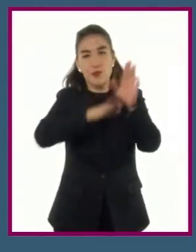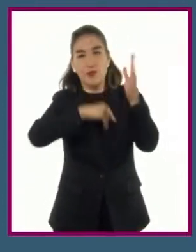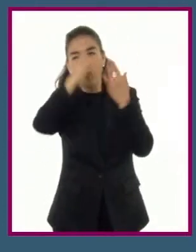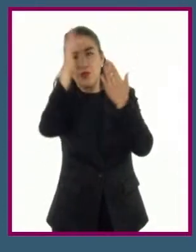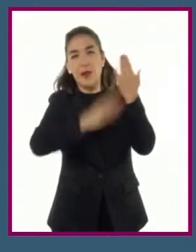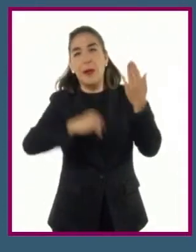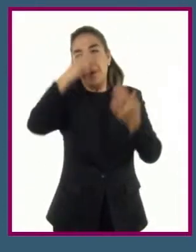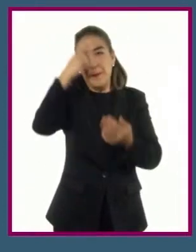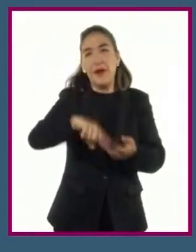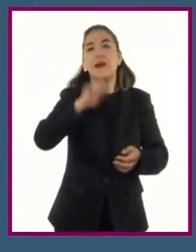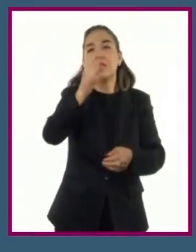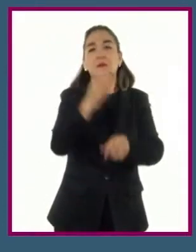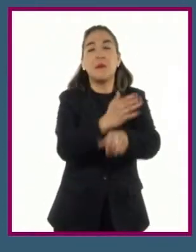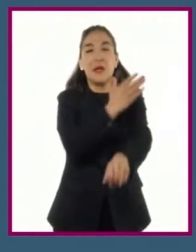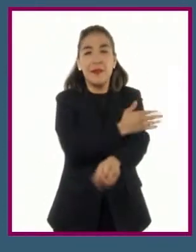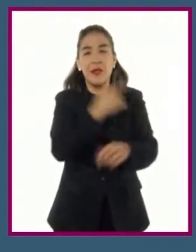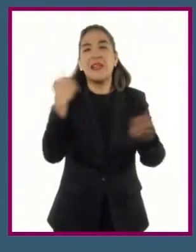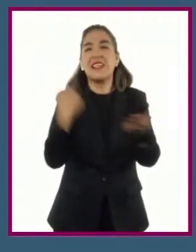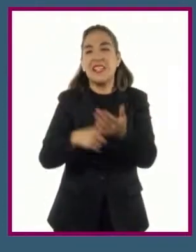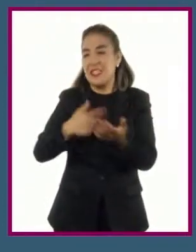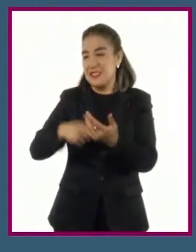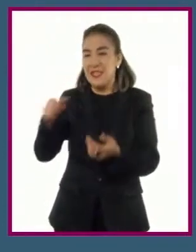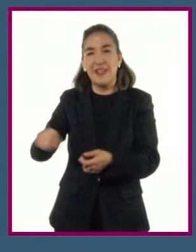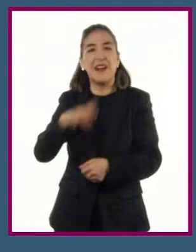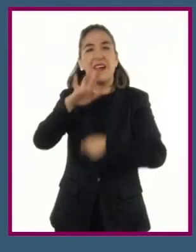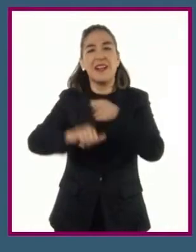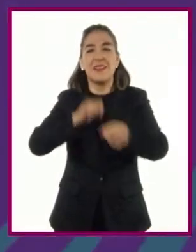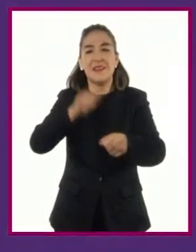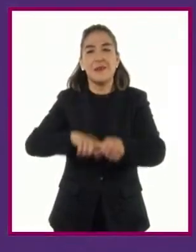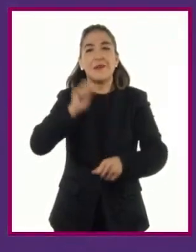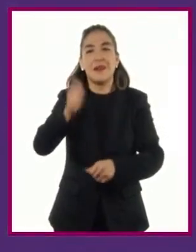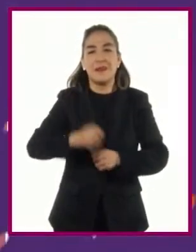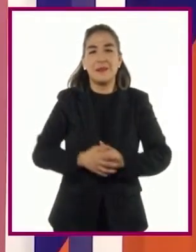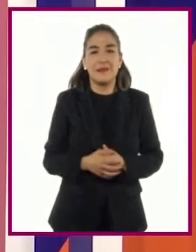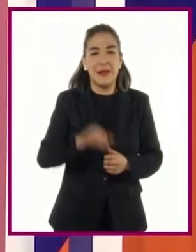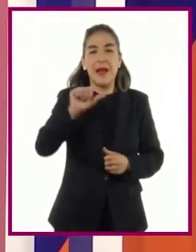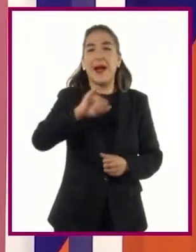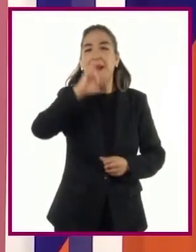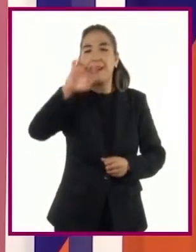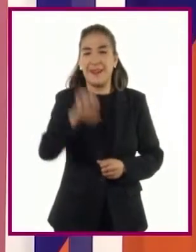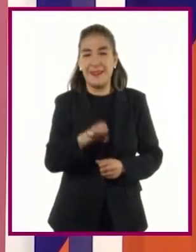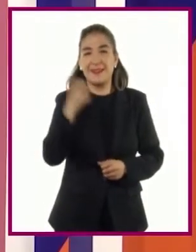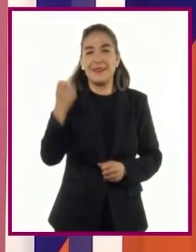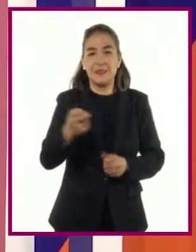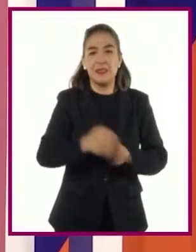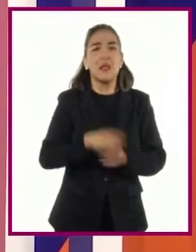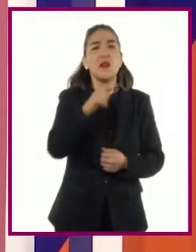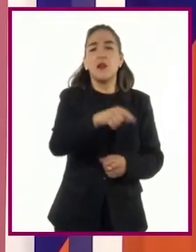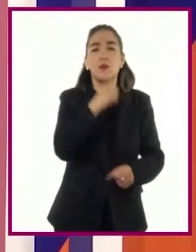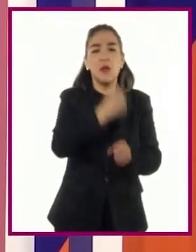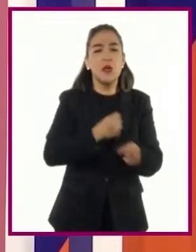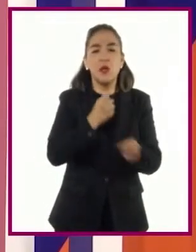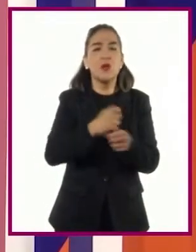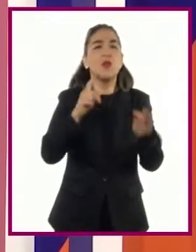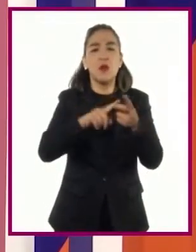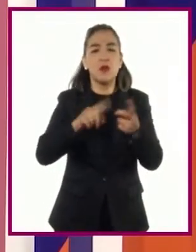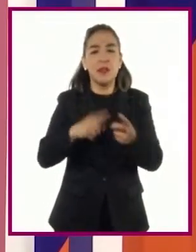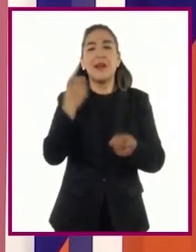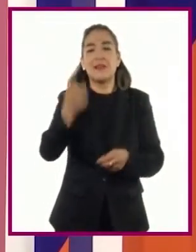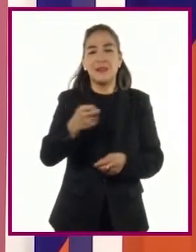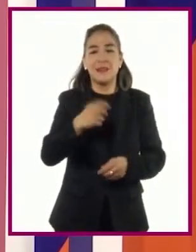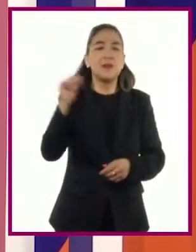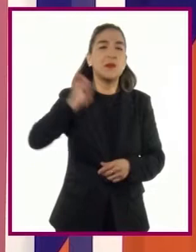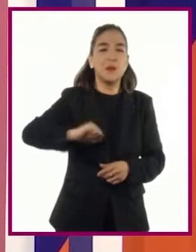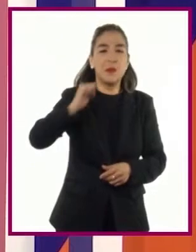e inclusive a maderas con la grasa de un insecto conocido como aje. Esta práctica proviene de la época prehispánica